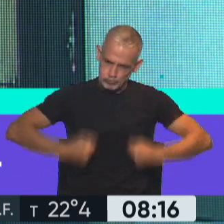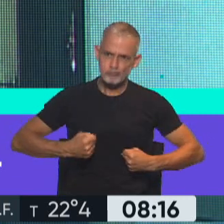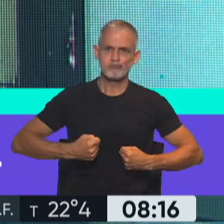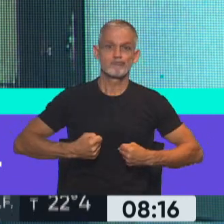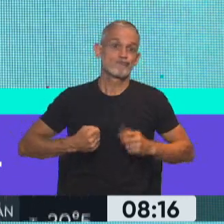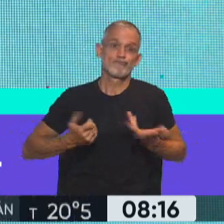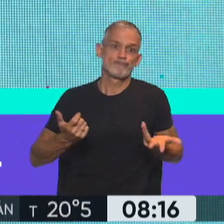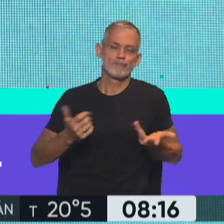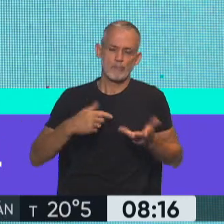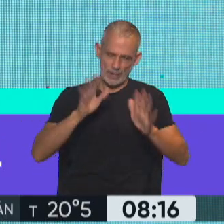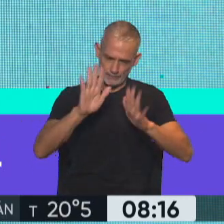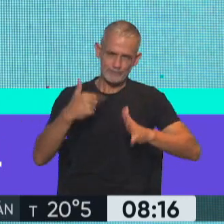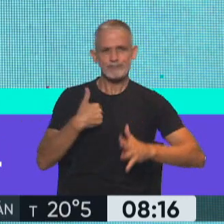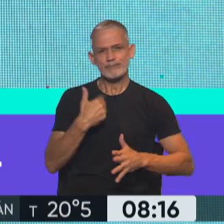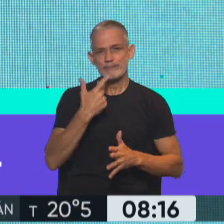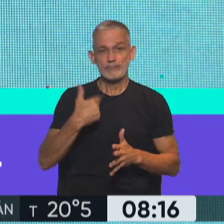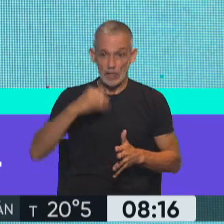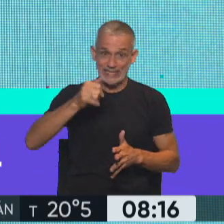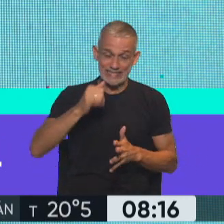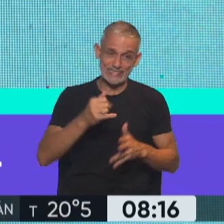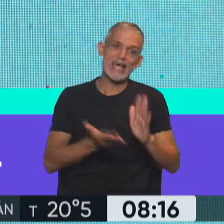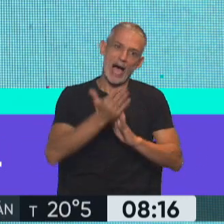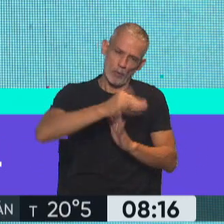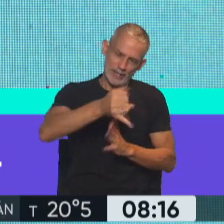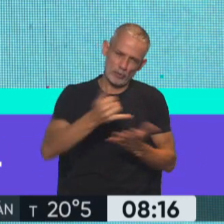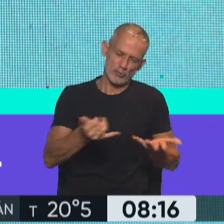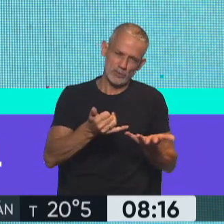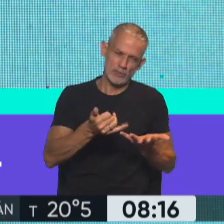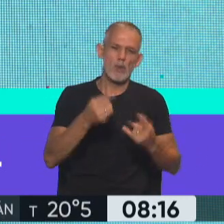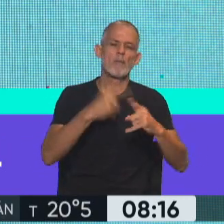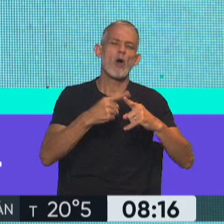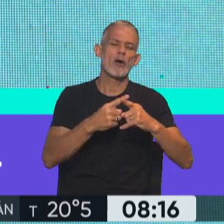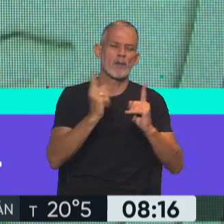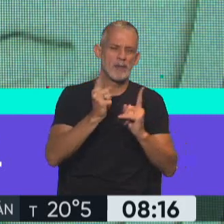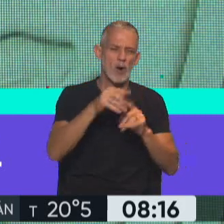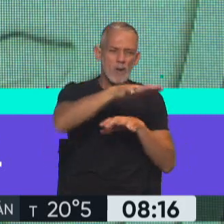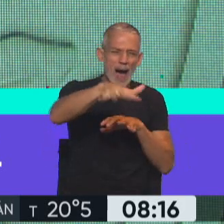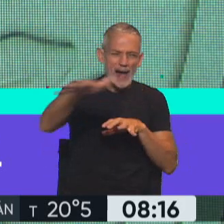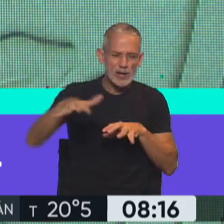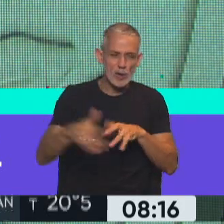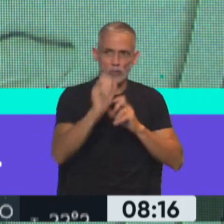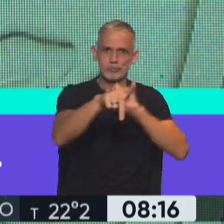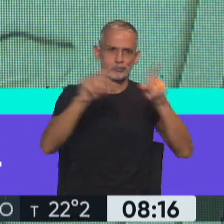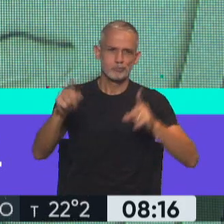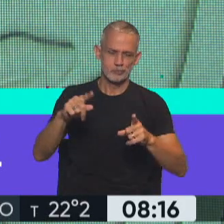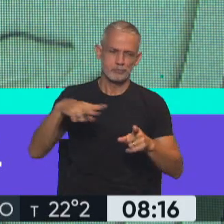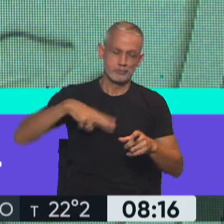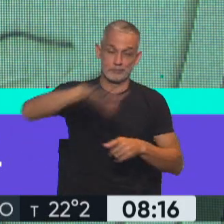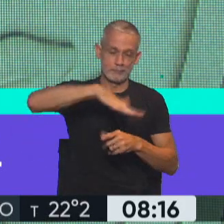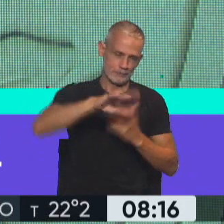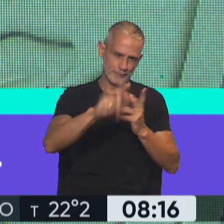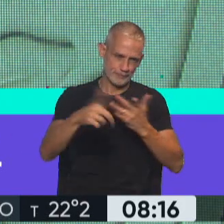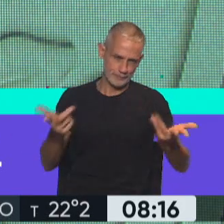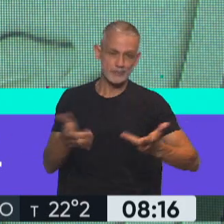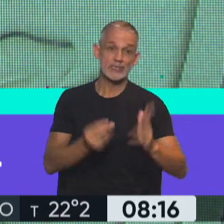que dice, por un lado, a algunos sí les va a caer este aumento elevado por la segmentación. Exacto. Se les retiran los subsidios, algunos sí van